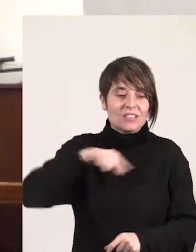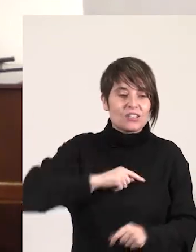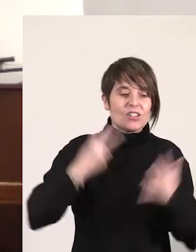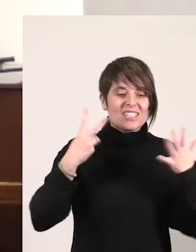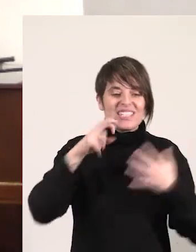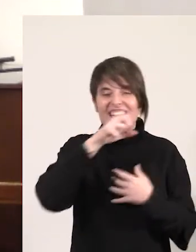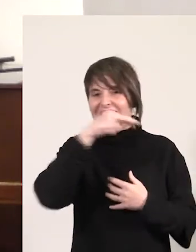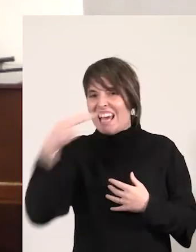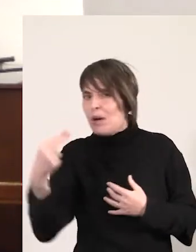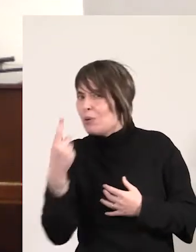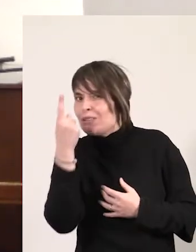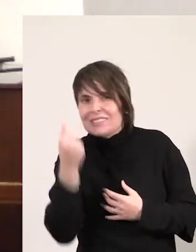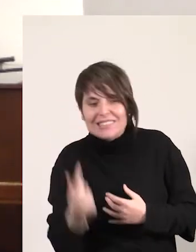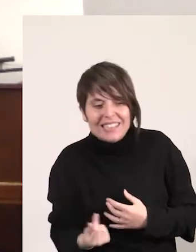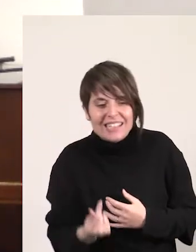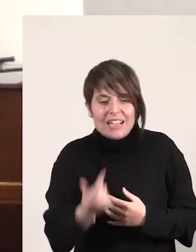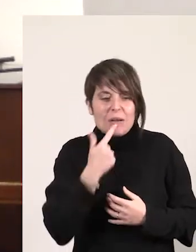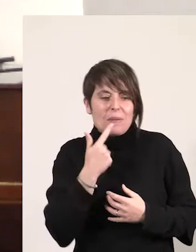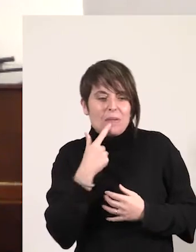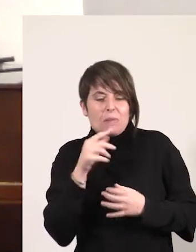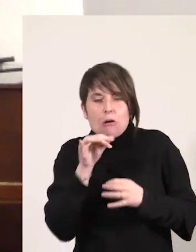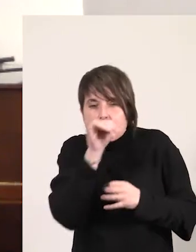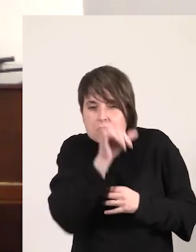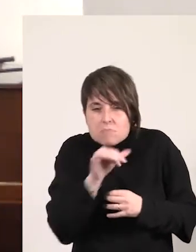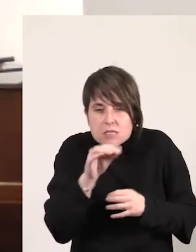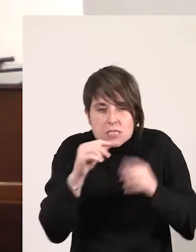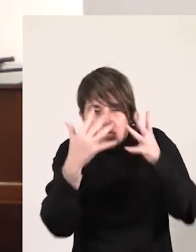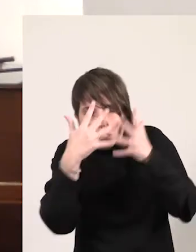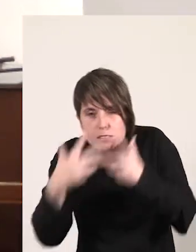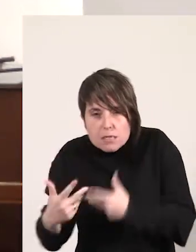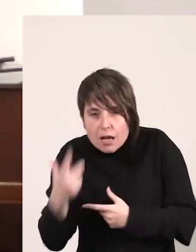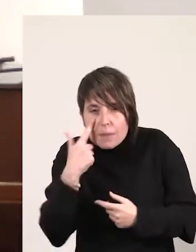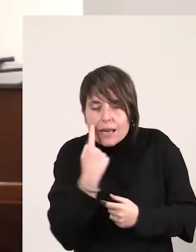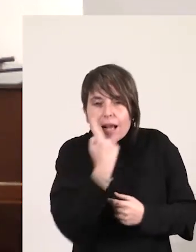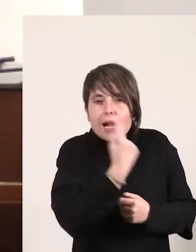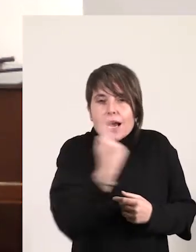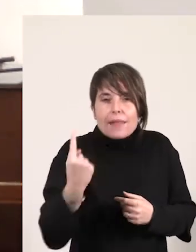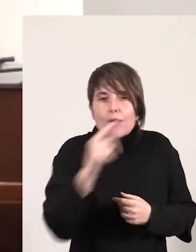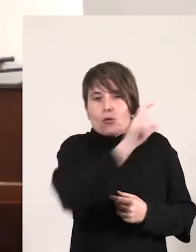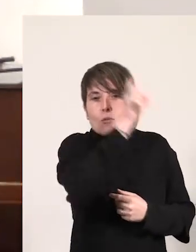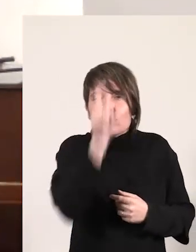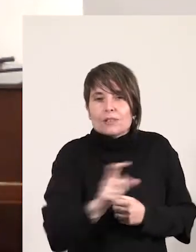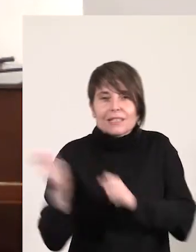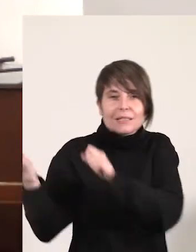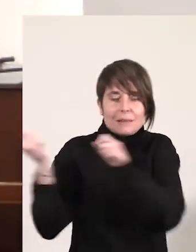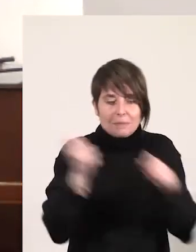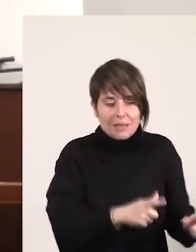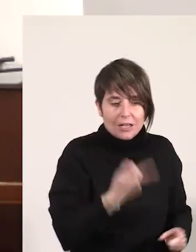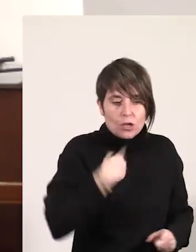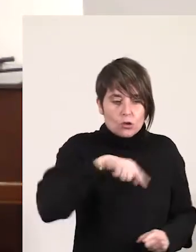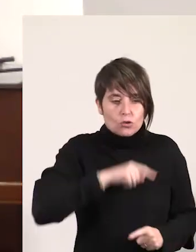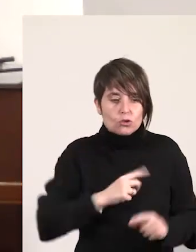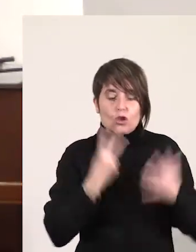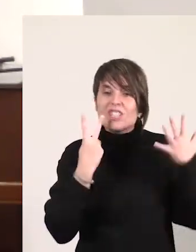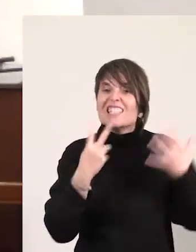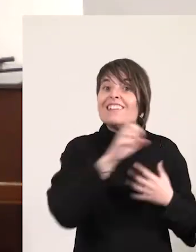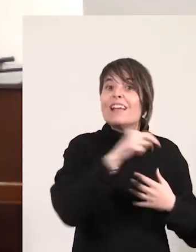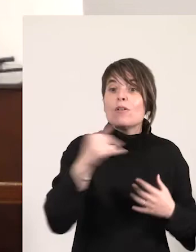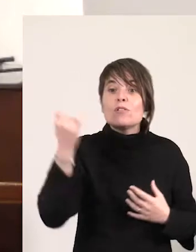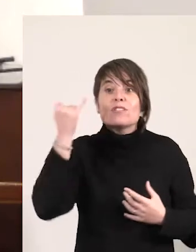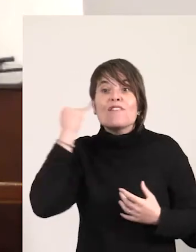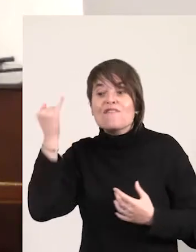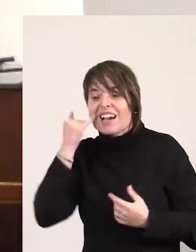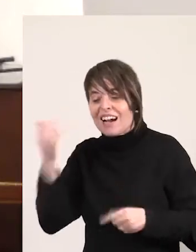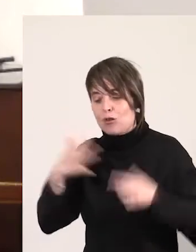estos inmigrantes lo que hacen con nuestros 7 euros, no me acuerdo qué cantidad era, pero es que se hizo una media de cuánto pagaba cada italiano por migrante que llegaba,